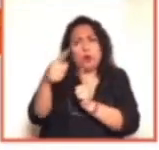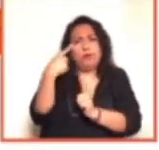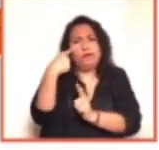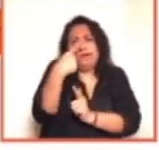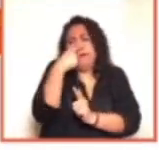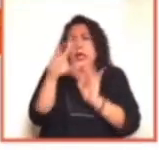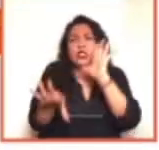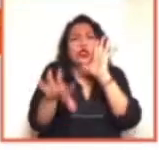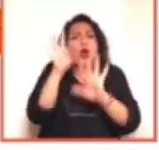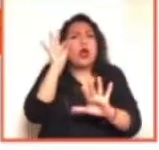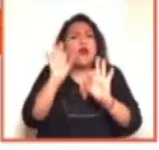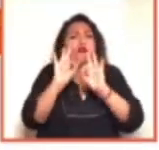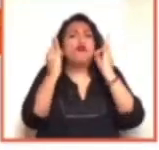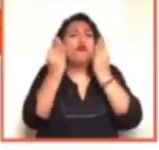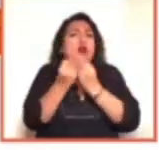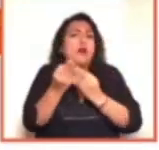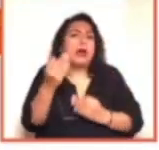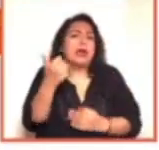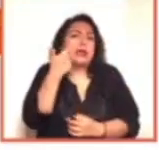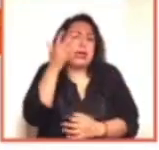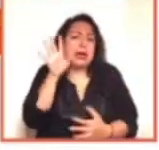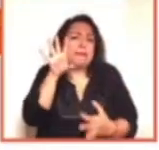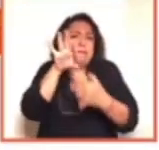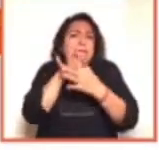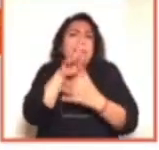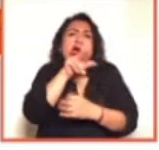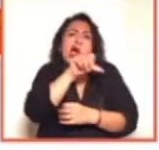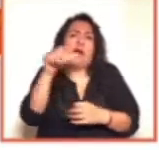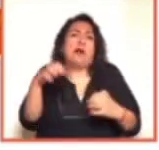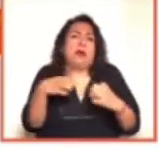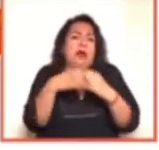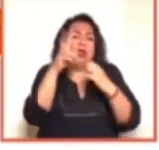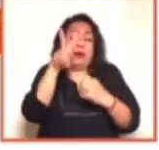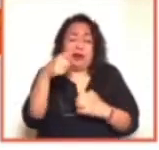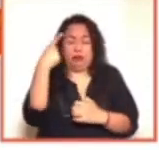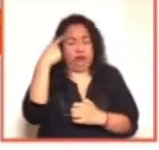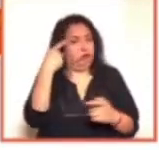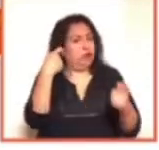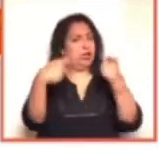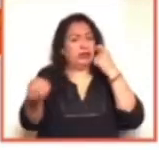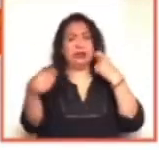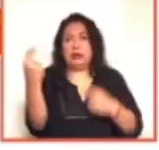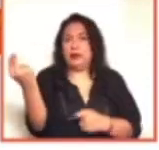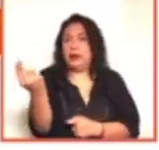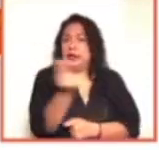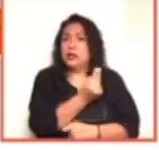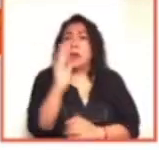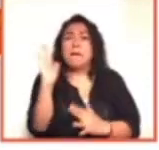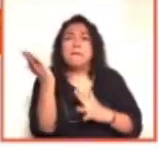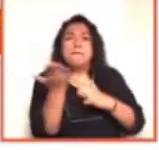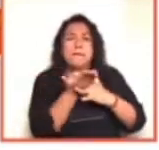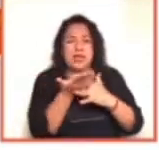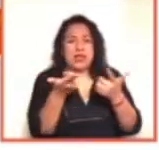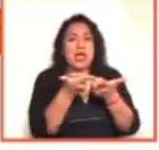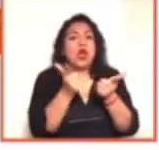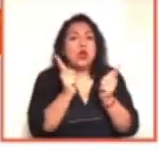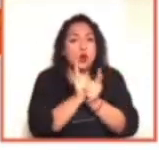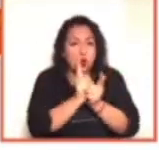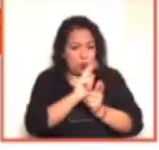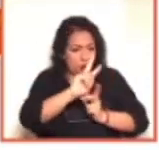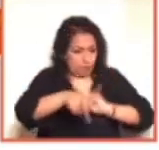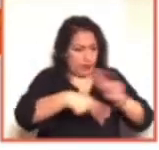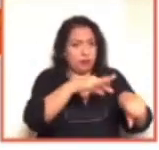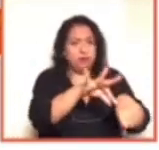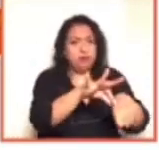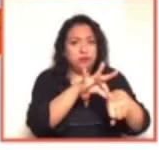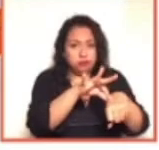que mejor les convenía, dada la situación hay que ser bastante flexible. Entonces, la mitad de las compañías se van a presentar en vivo a